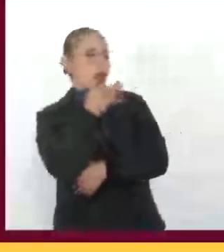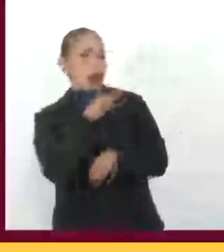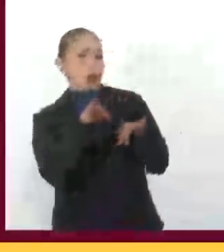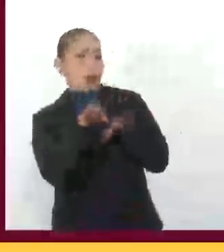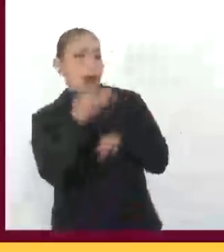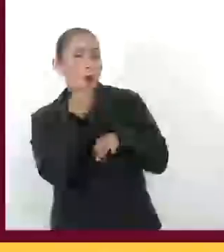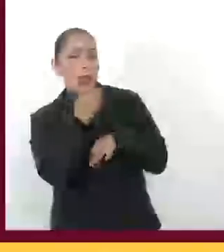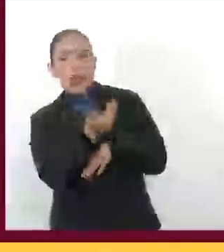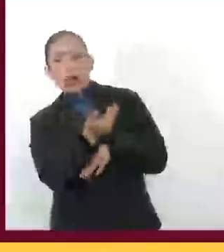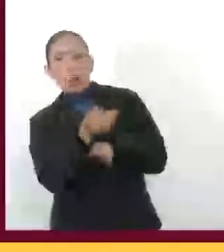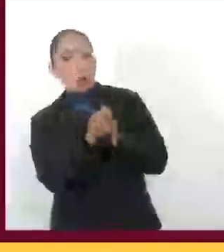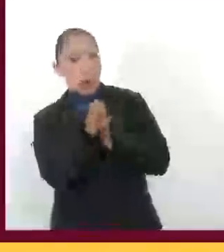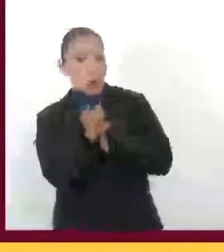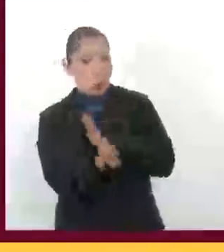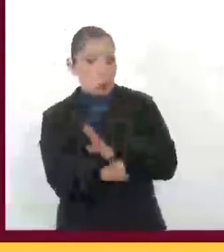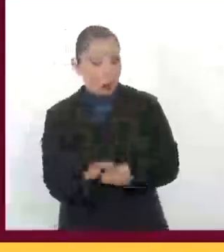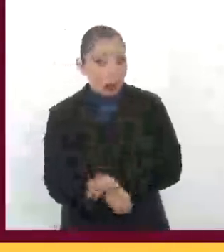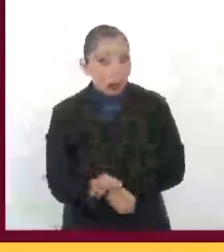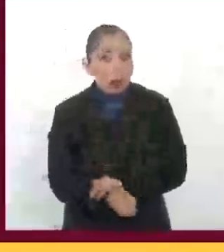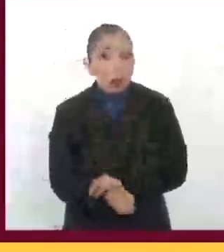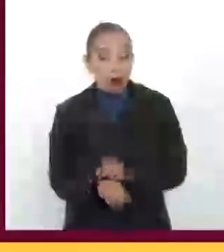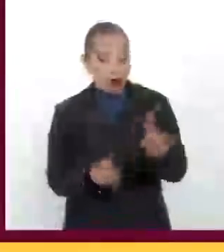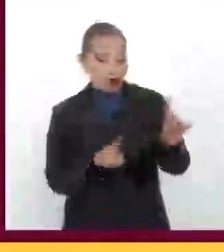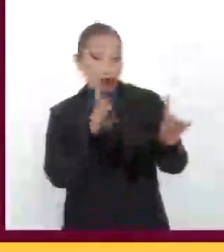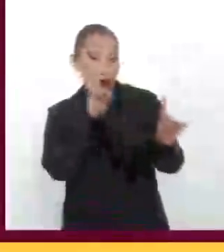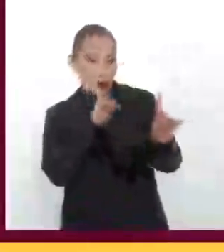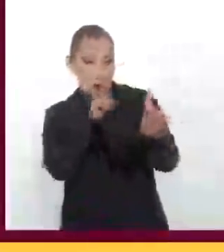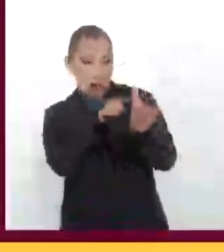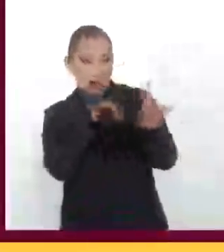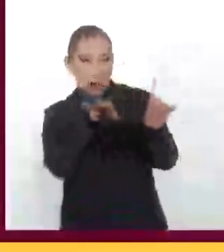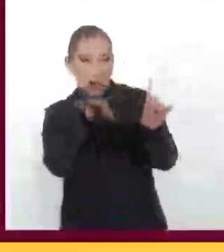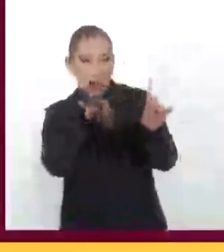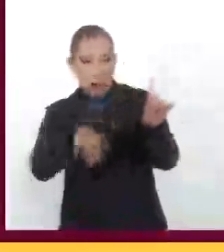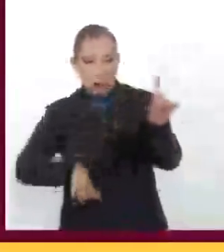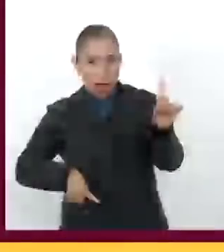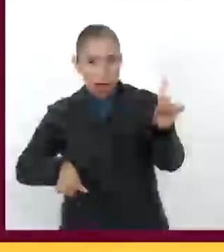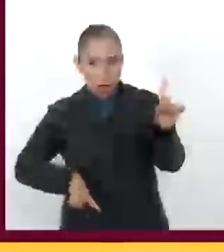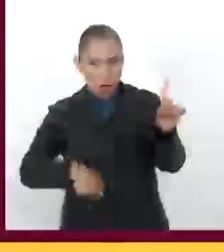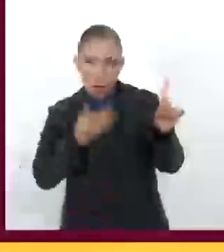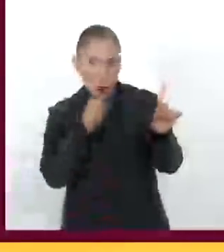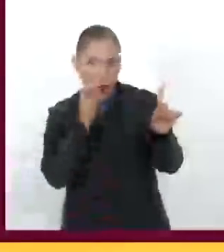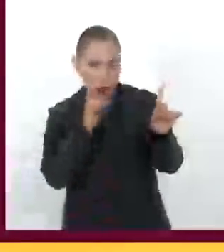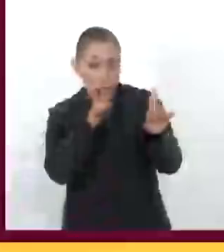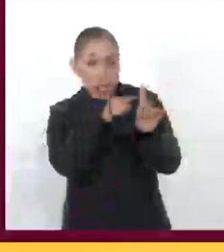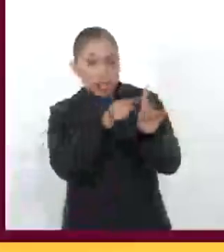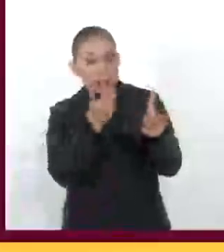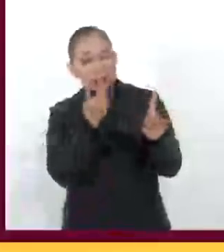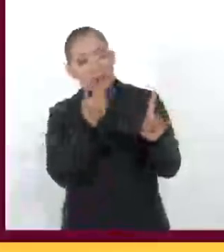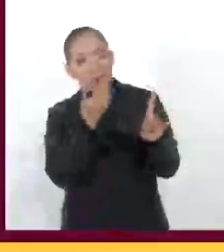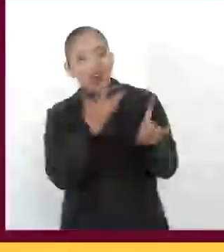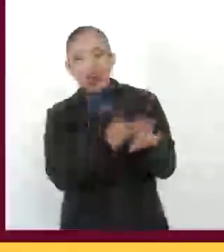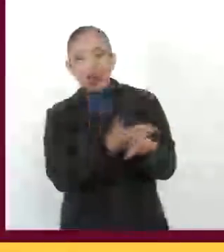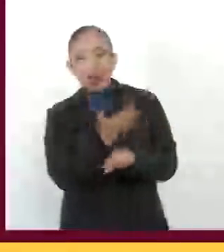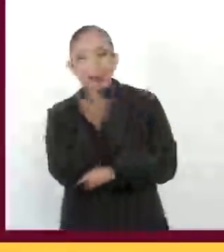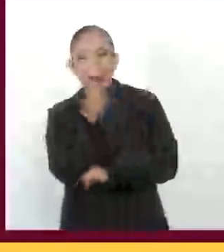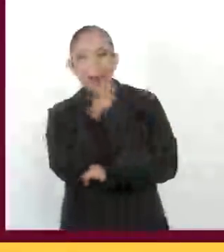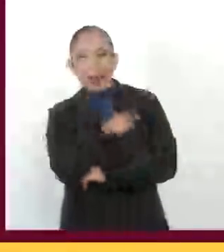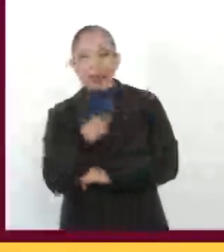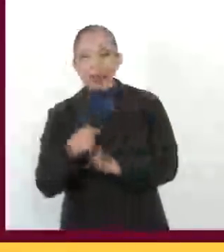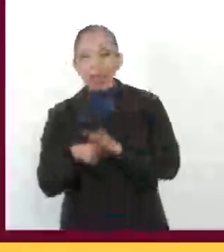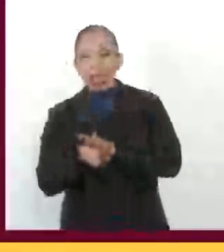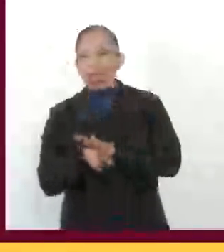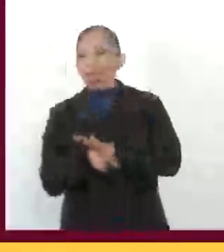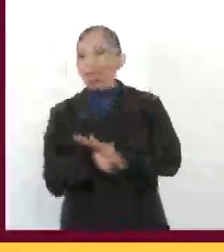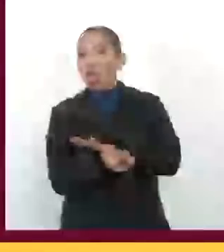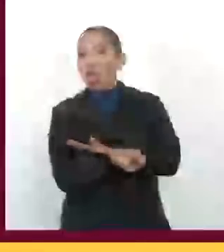desempeño. Podemos decir, por ejemplo, que una servidora pública o un servidor público ha actuado sin honradez